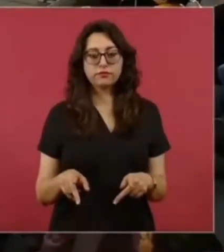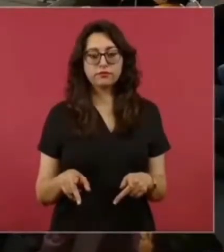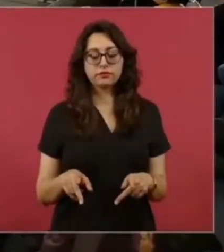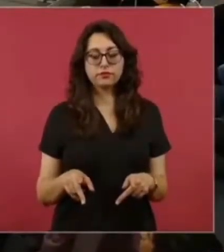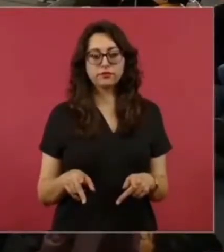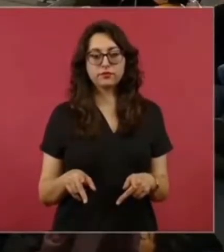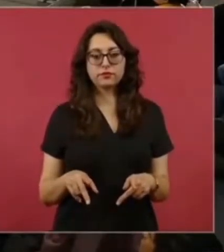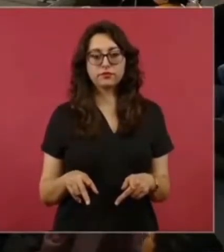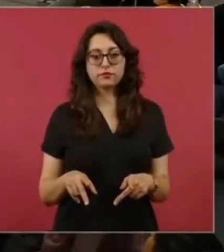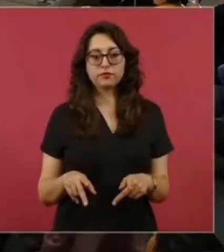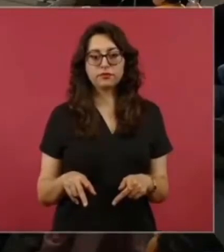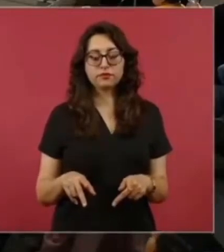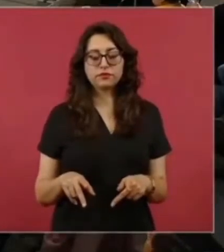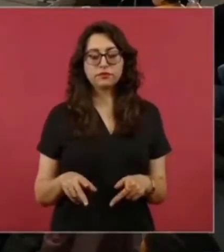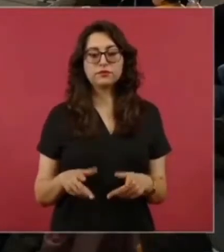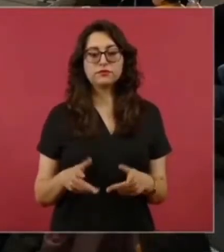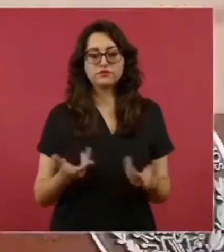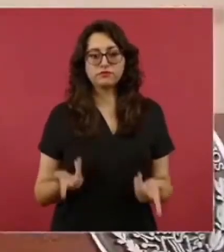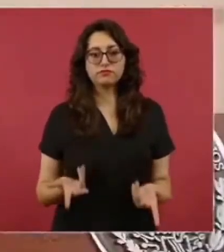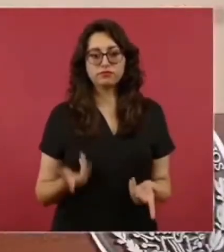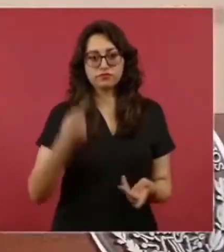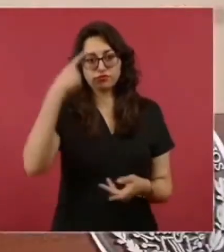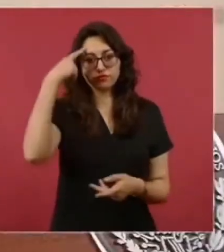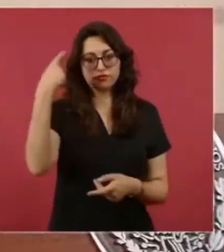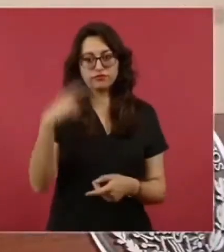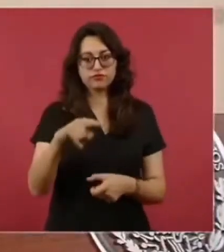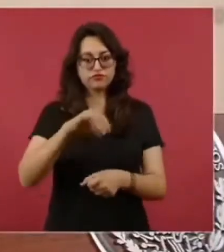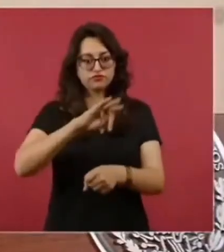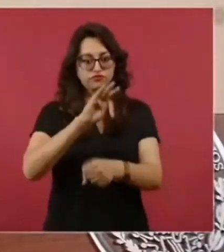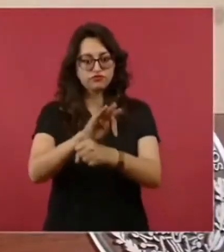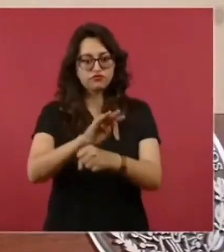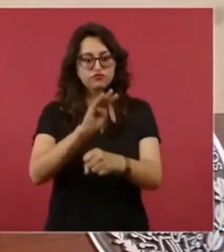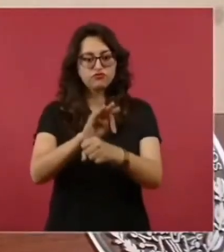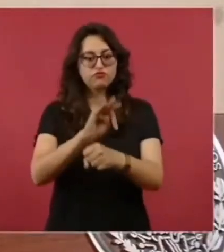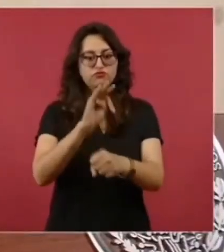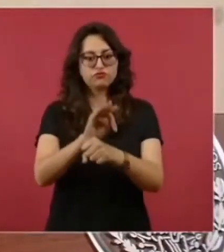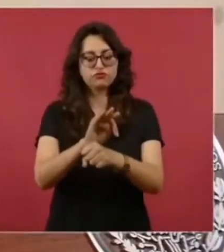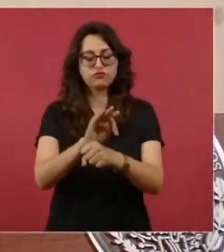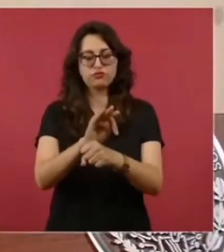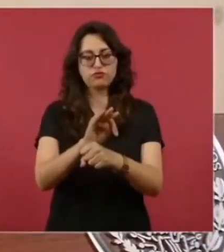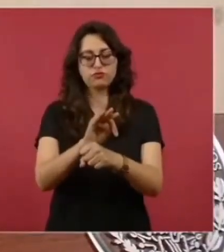Es un Estado que protege